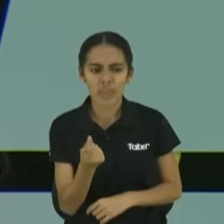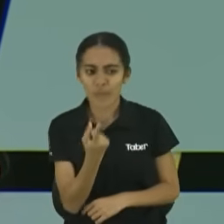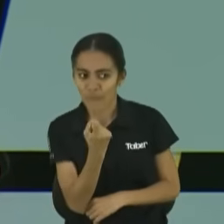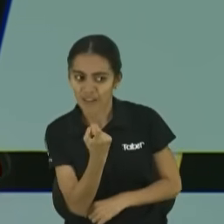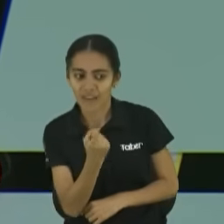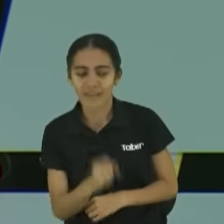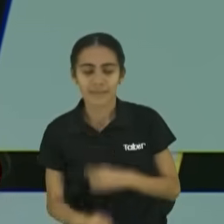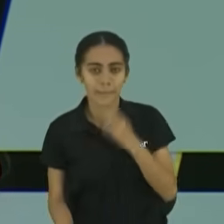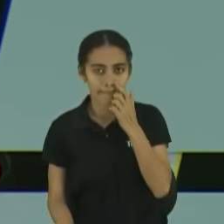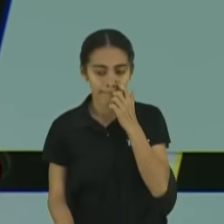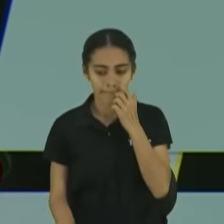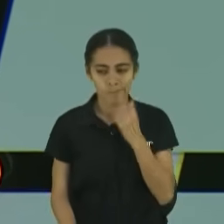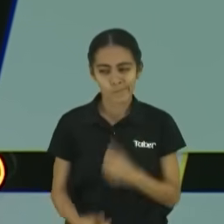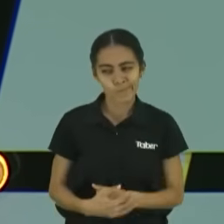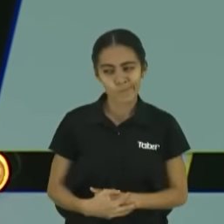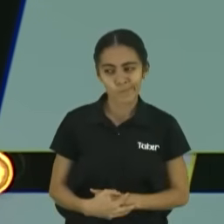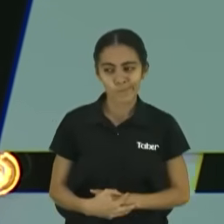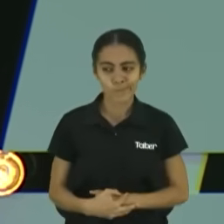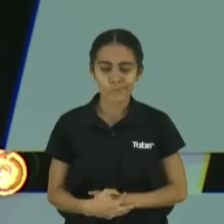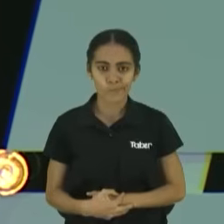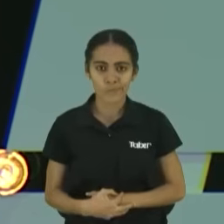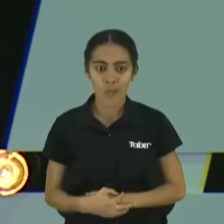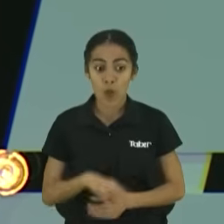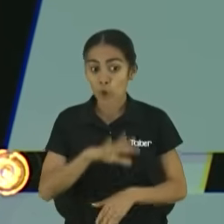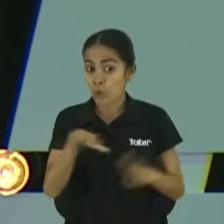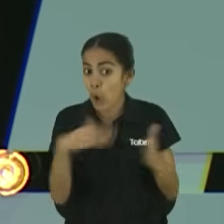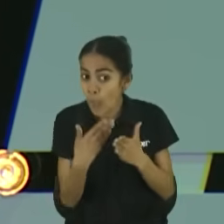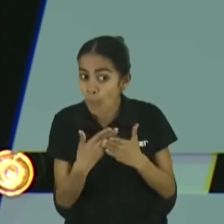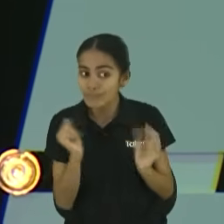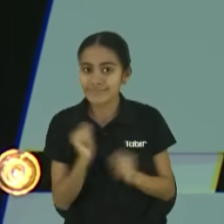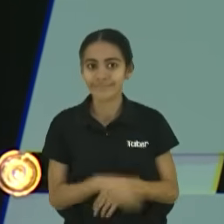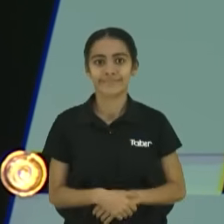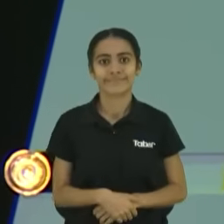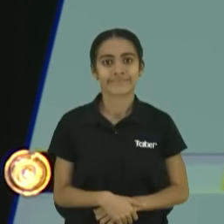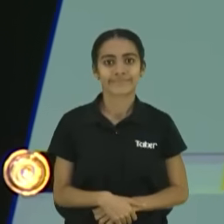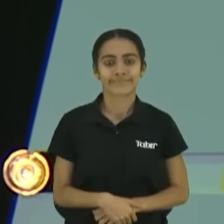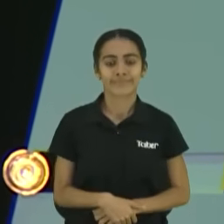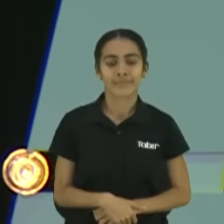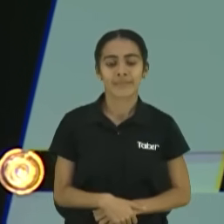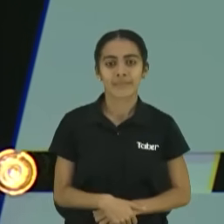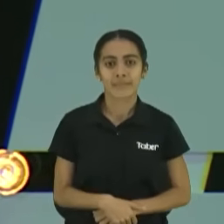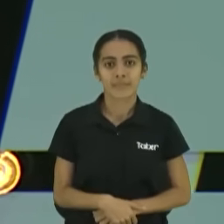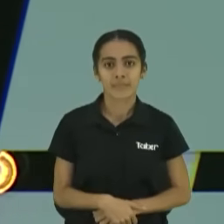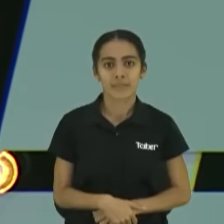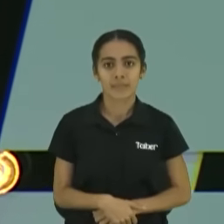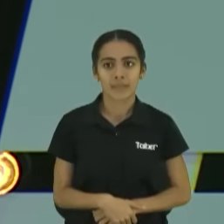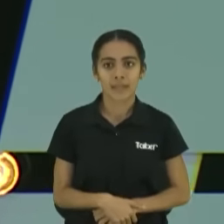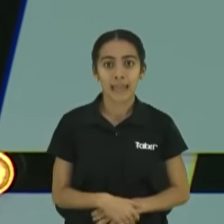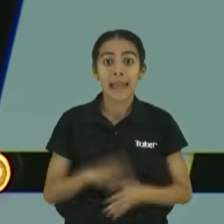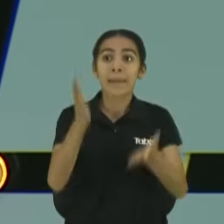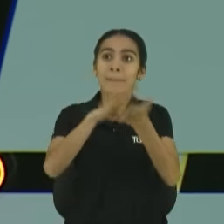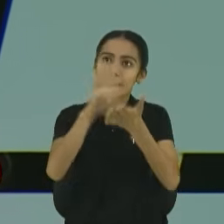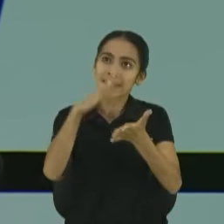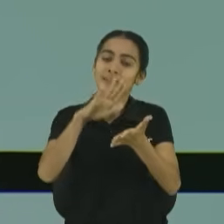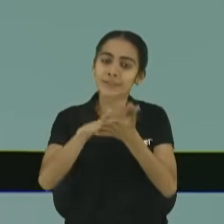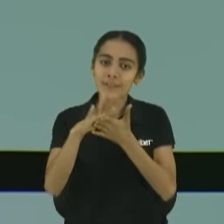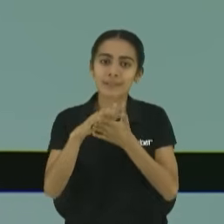Todo. He es el Espíritu Santo.